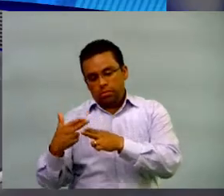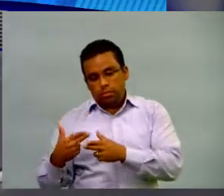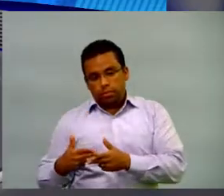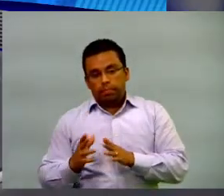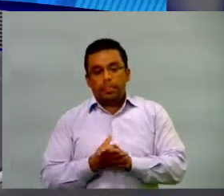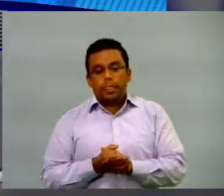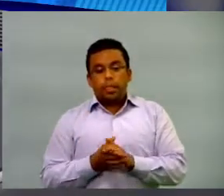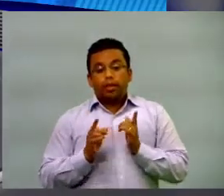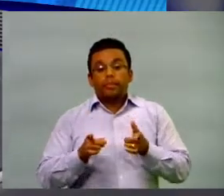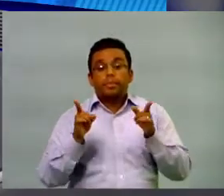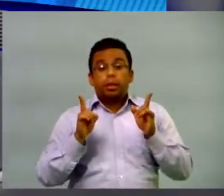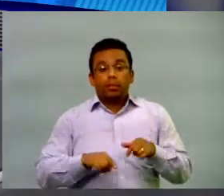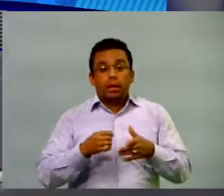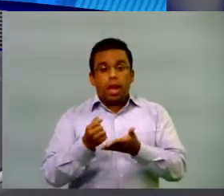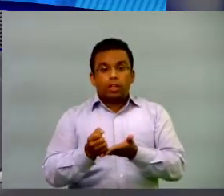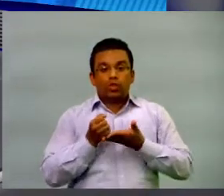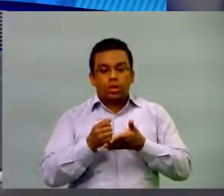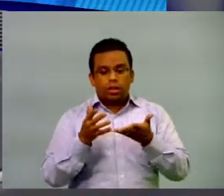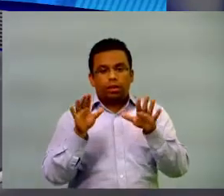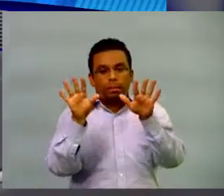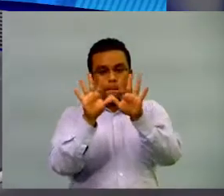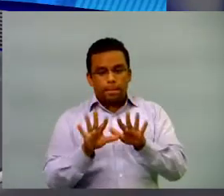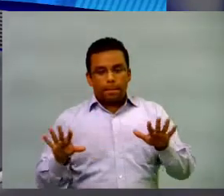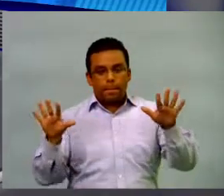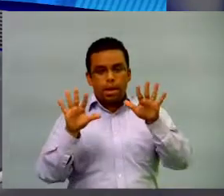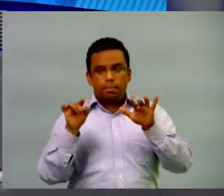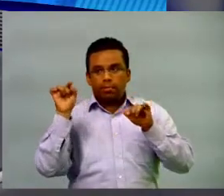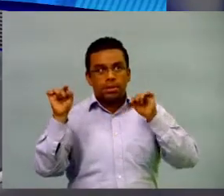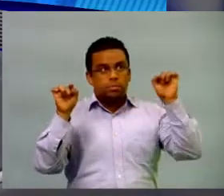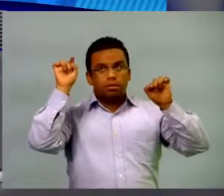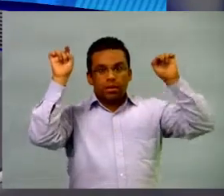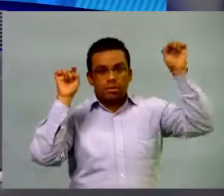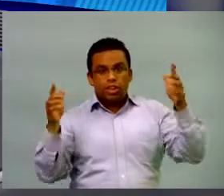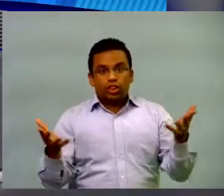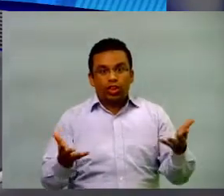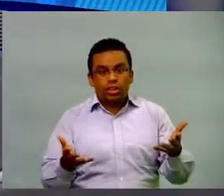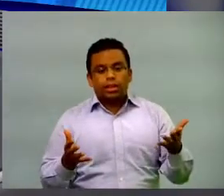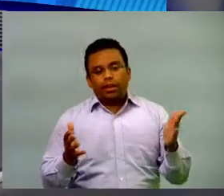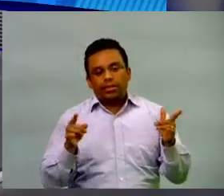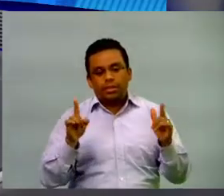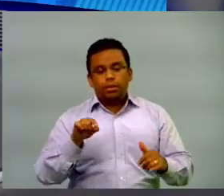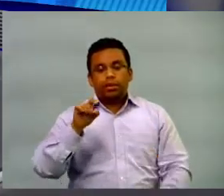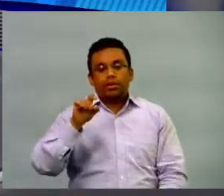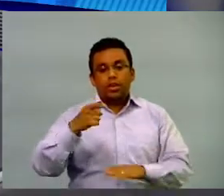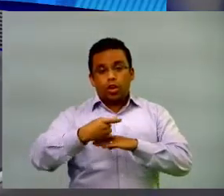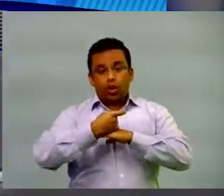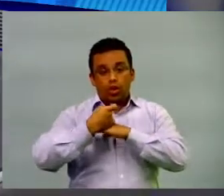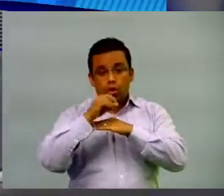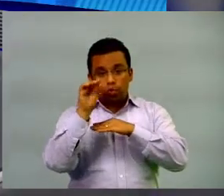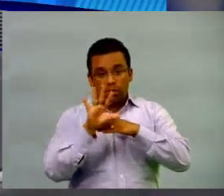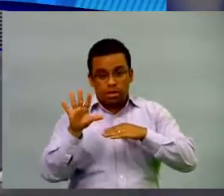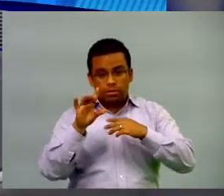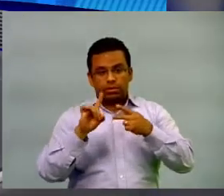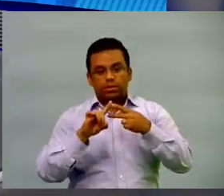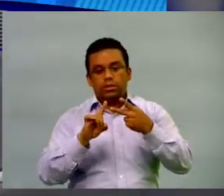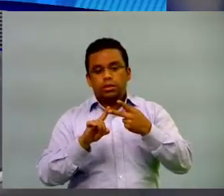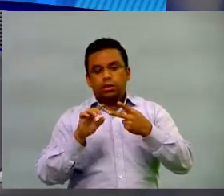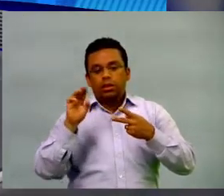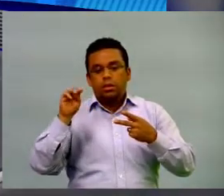También mapas colaborativos, ¿sí? A través de Google Maps, de Taxania y de MAPI.